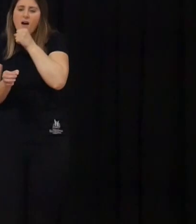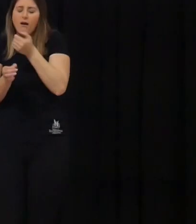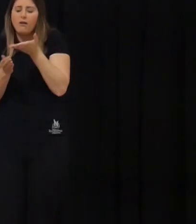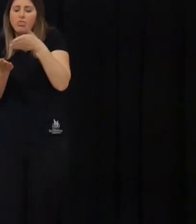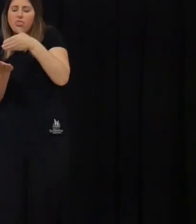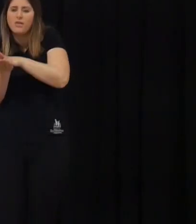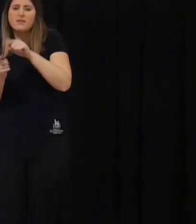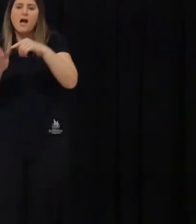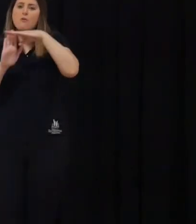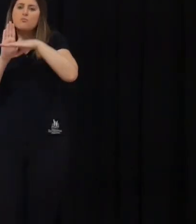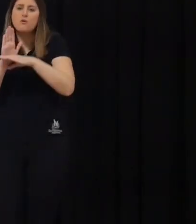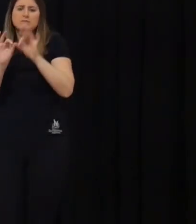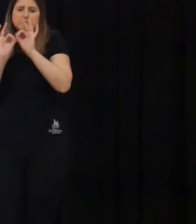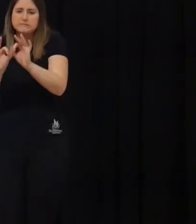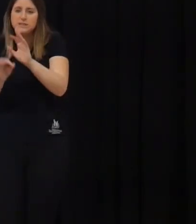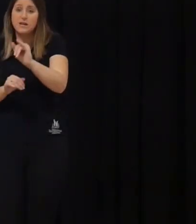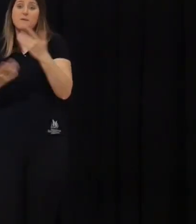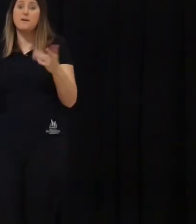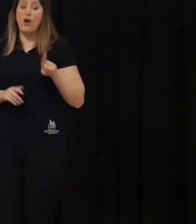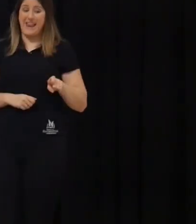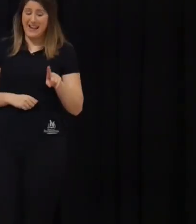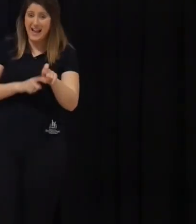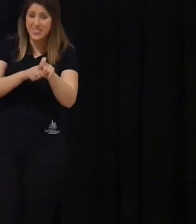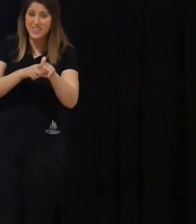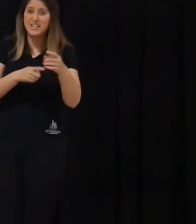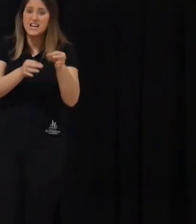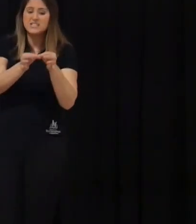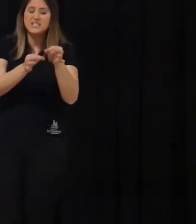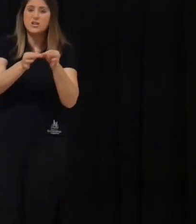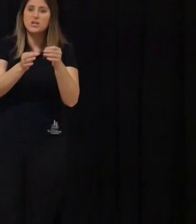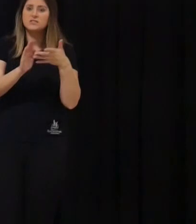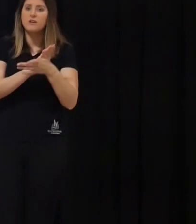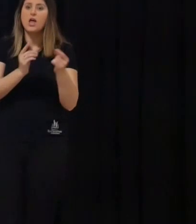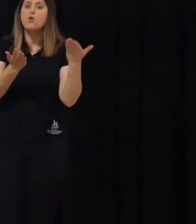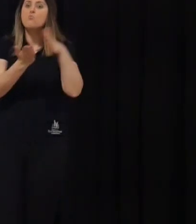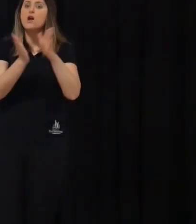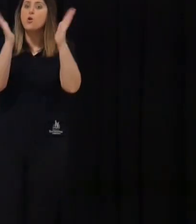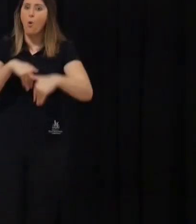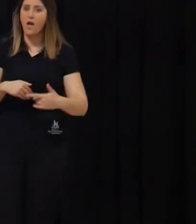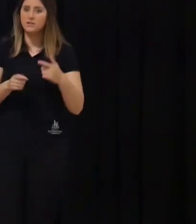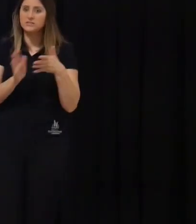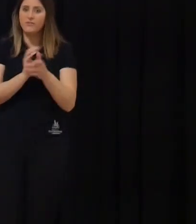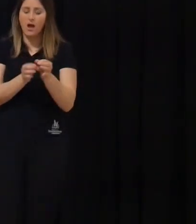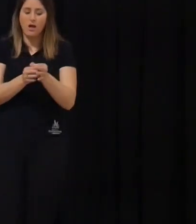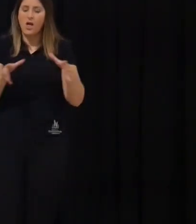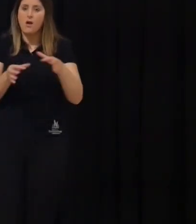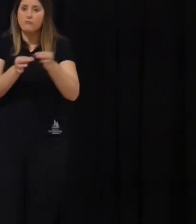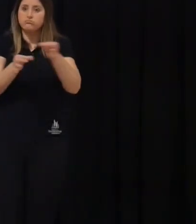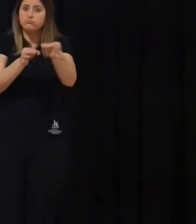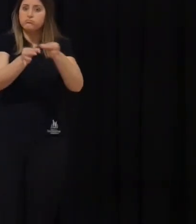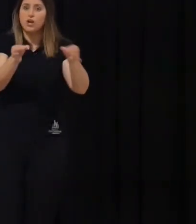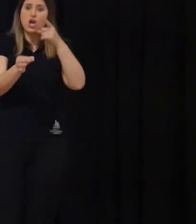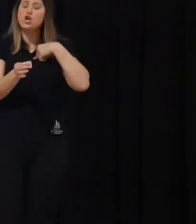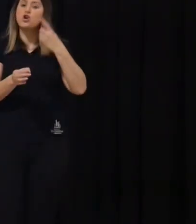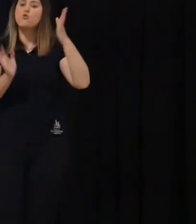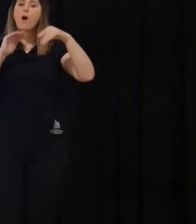muerte programada. En el caso del cáncer, las células se convierten en inmortales. No reconocen orden